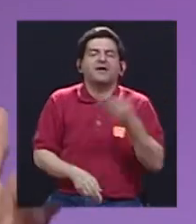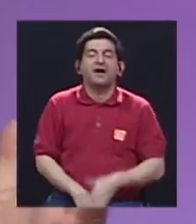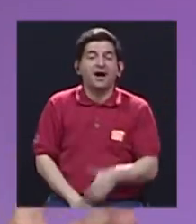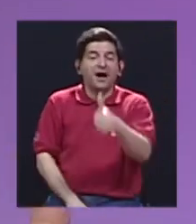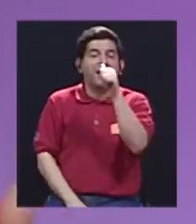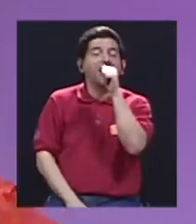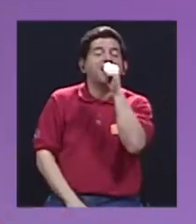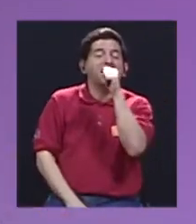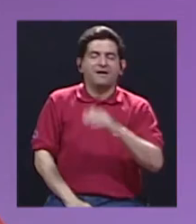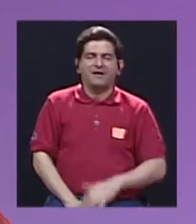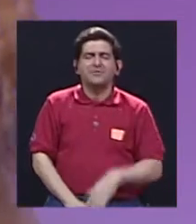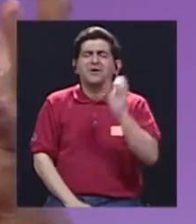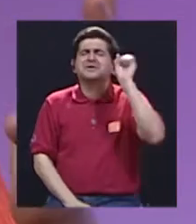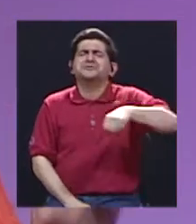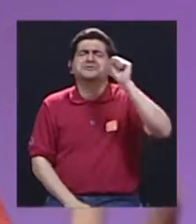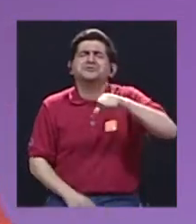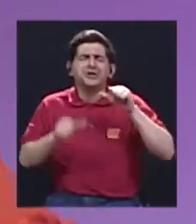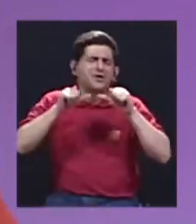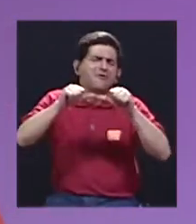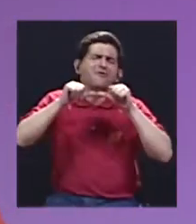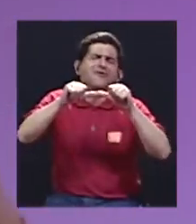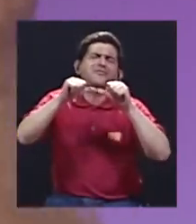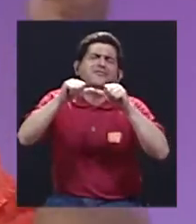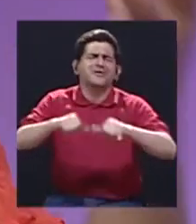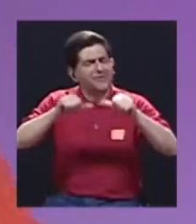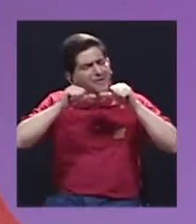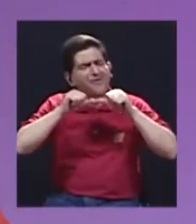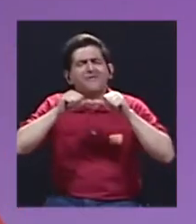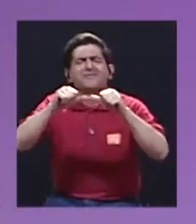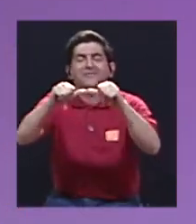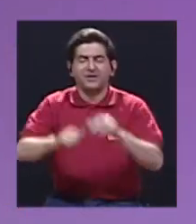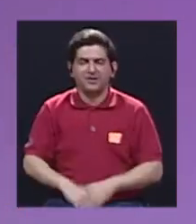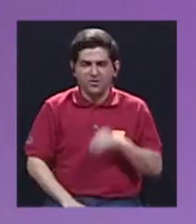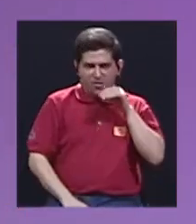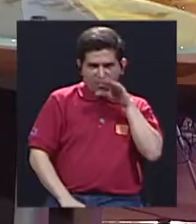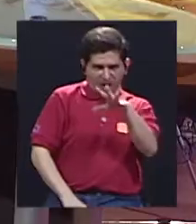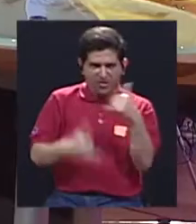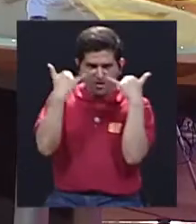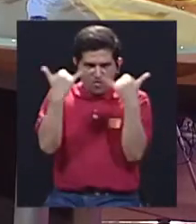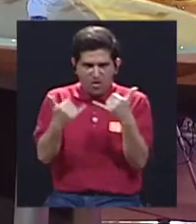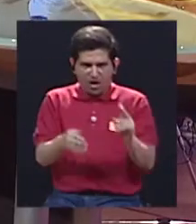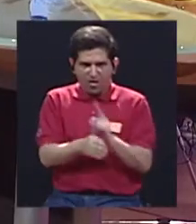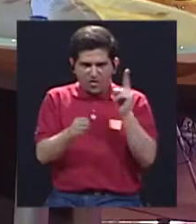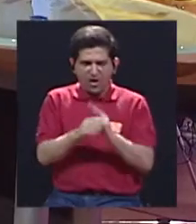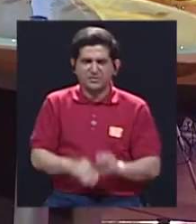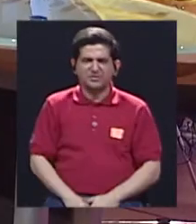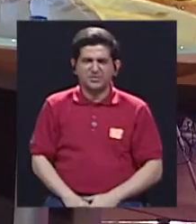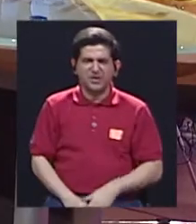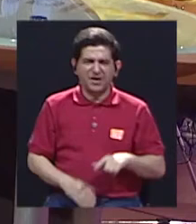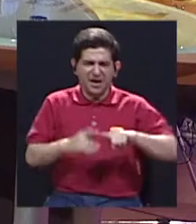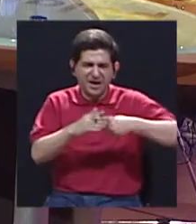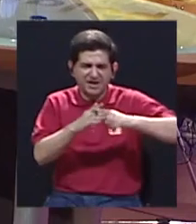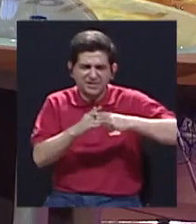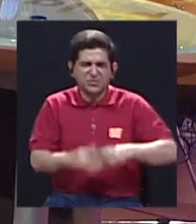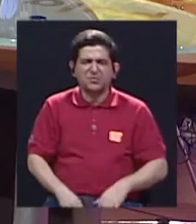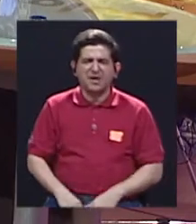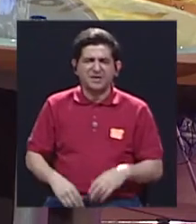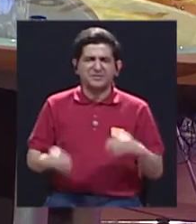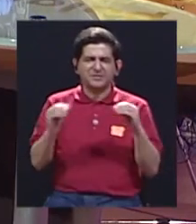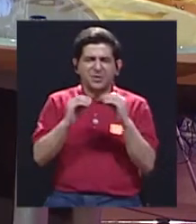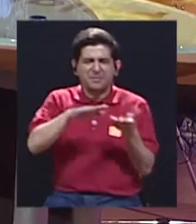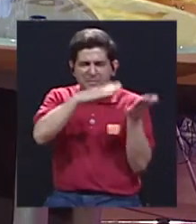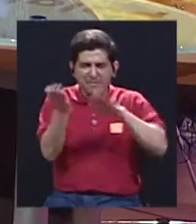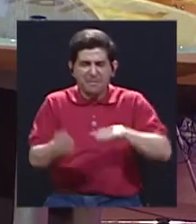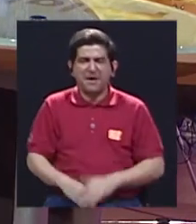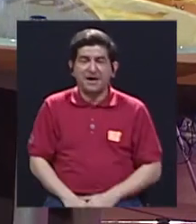agua dragon sigue dragon sigue el dragón decidió entonces usar su arma más letal y en medio de las